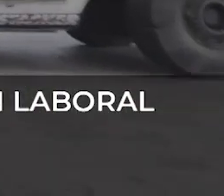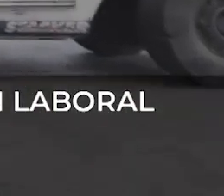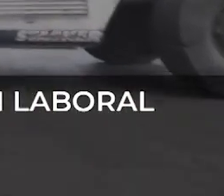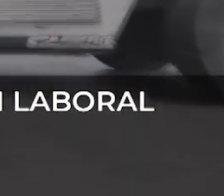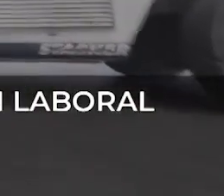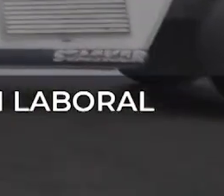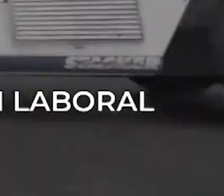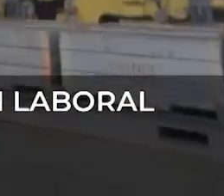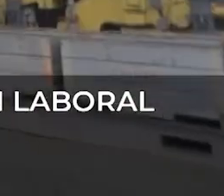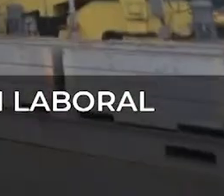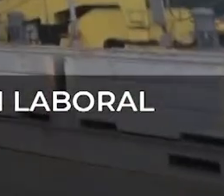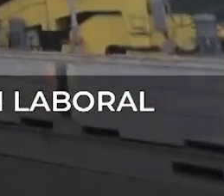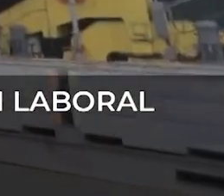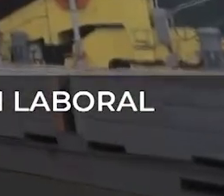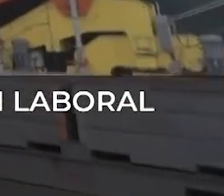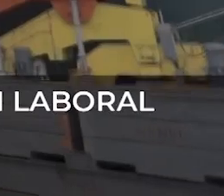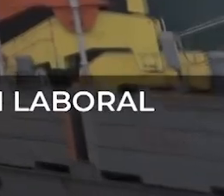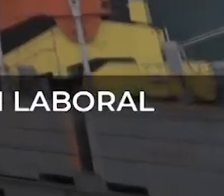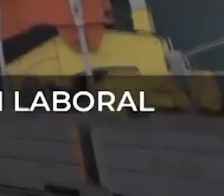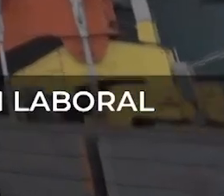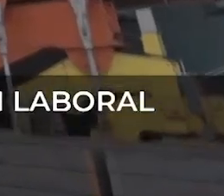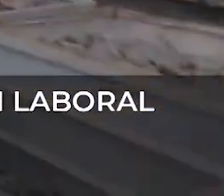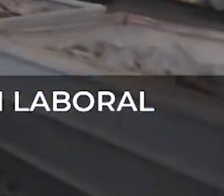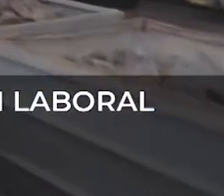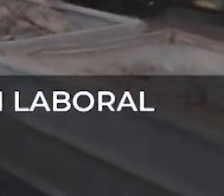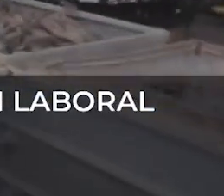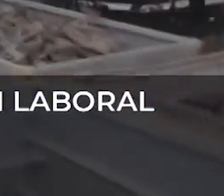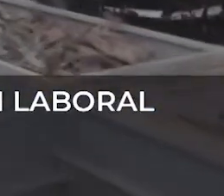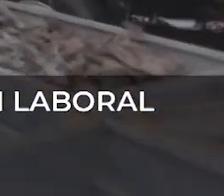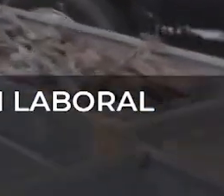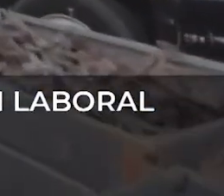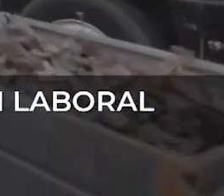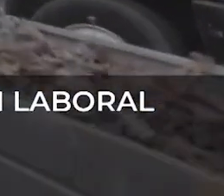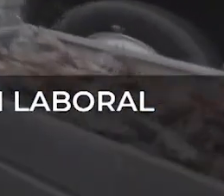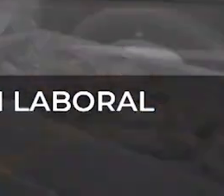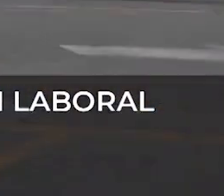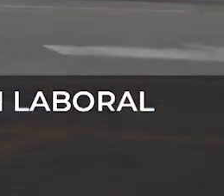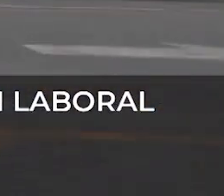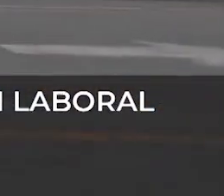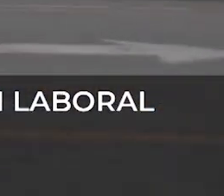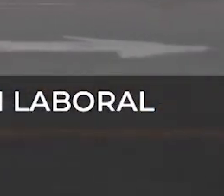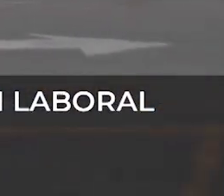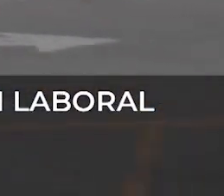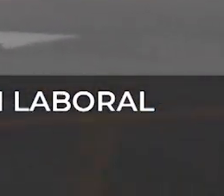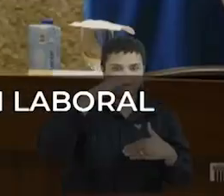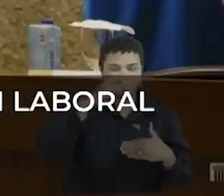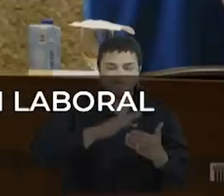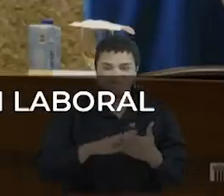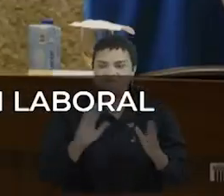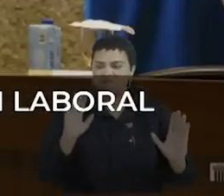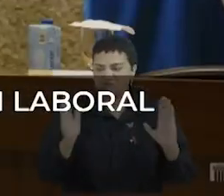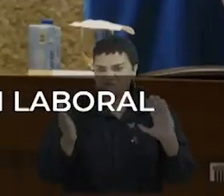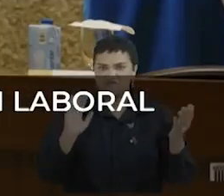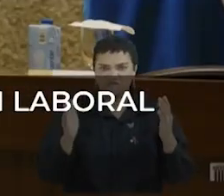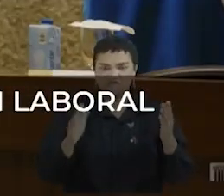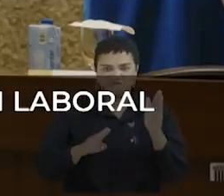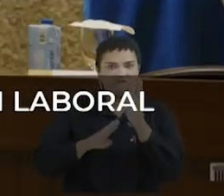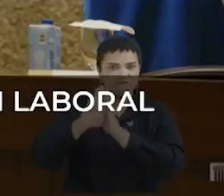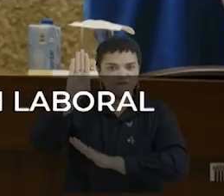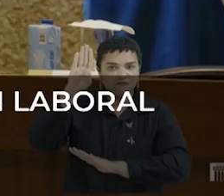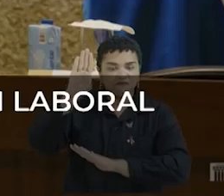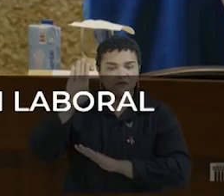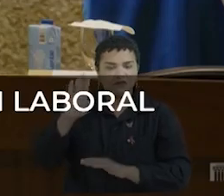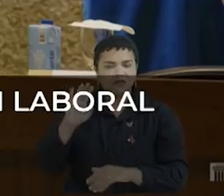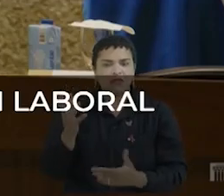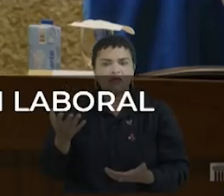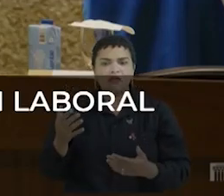en agosto, acumulando una expansión de un 5.1% en el periodo enero-agosto. En este entorno de